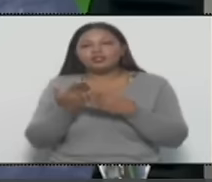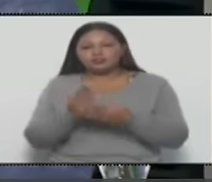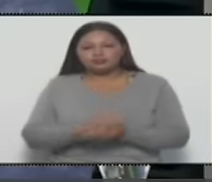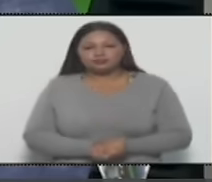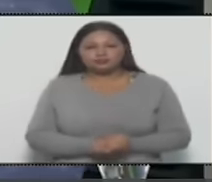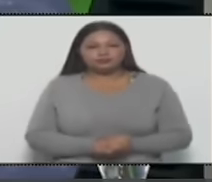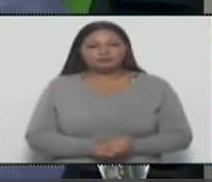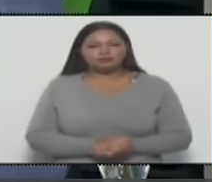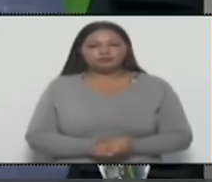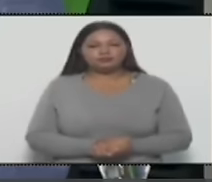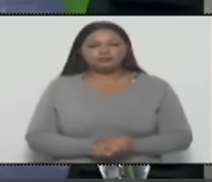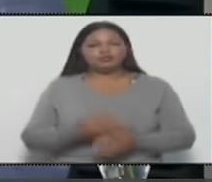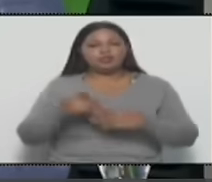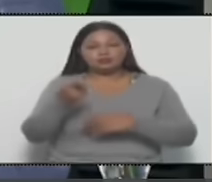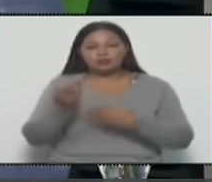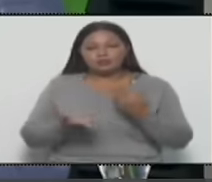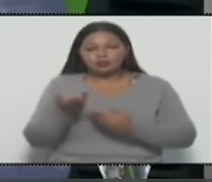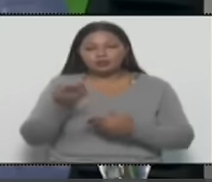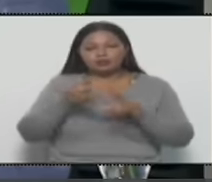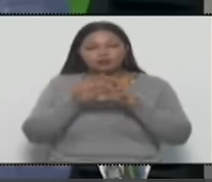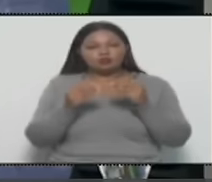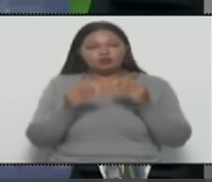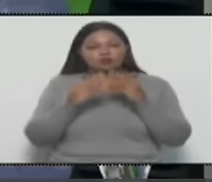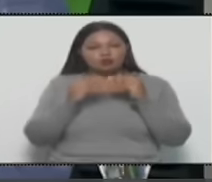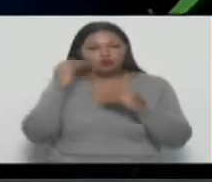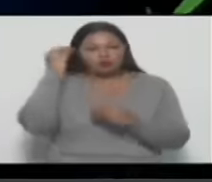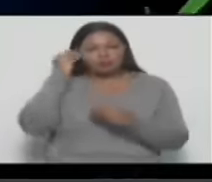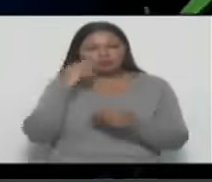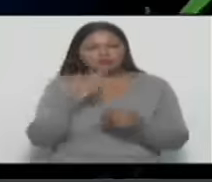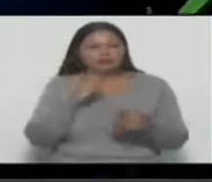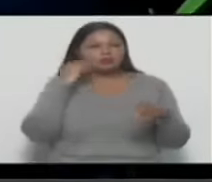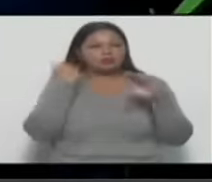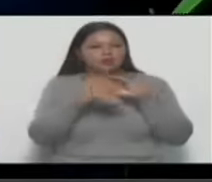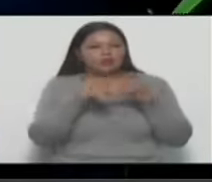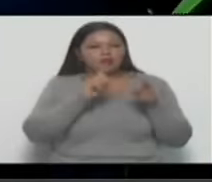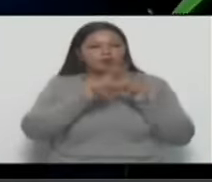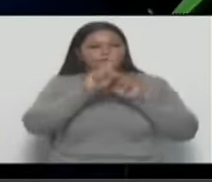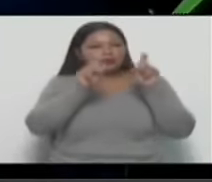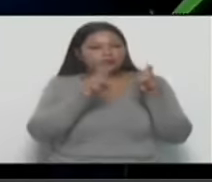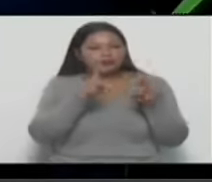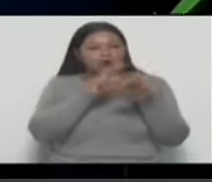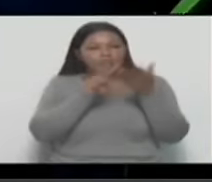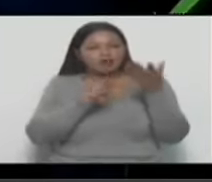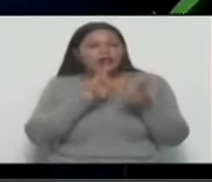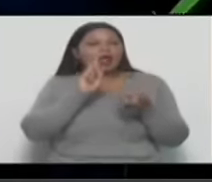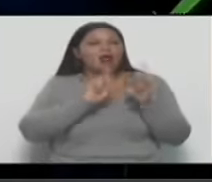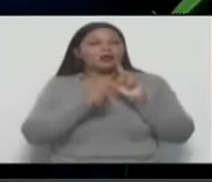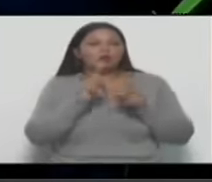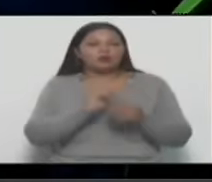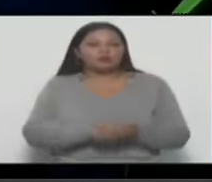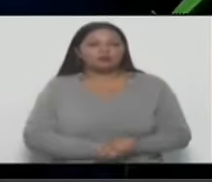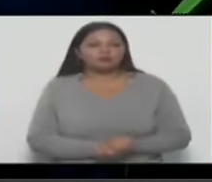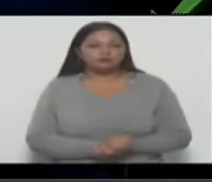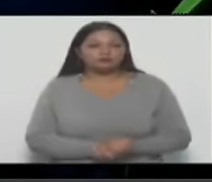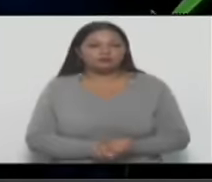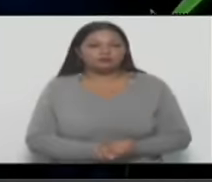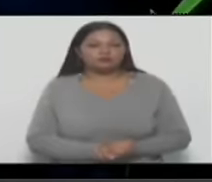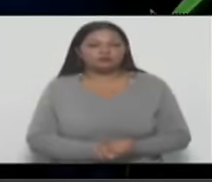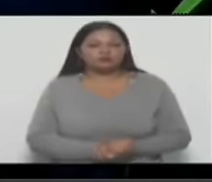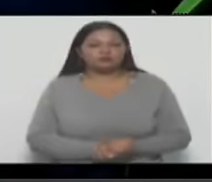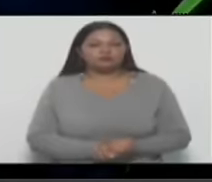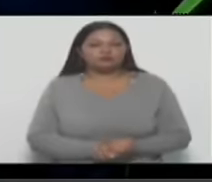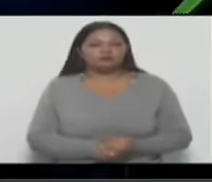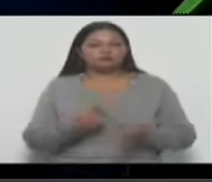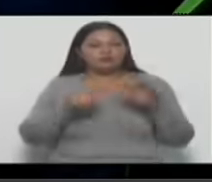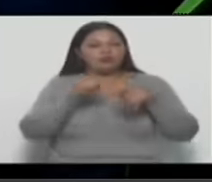eso? Es importante hacer todos esos análisis. Fíjese, por acá nos envían algunas preguntas, quiero leer algunas porque estoy chequeando